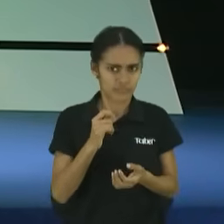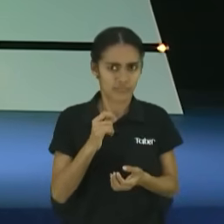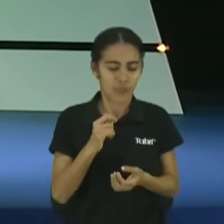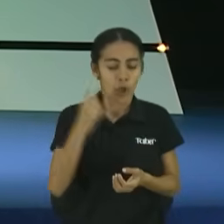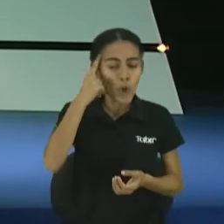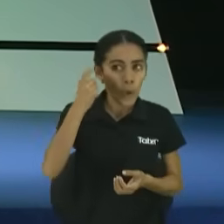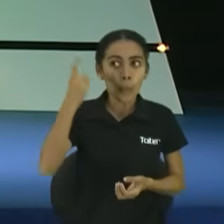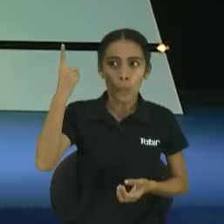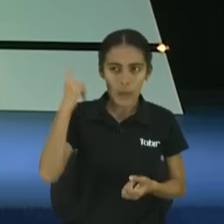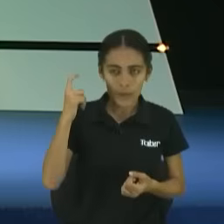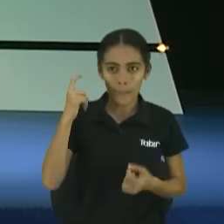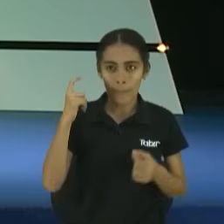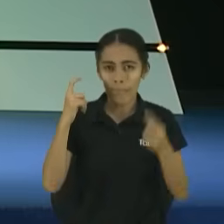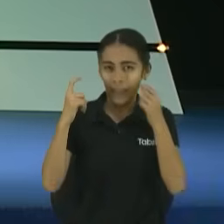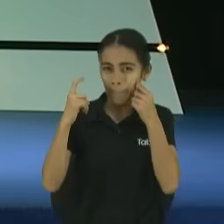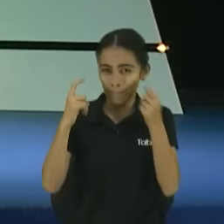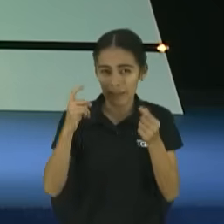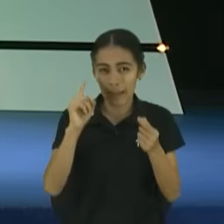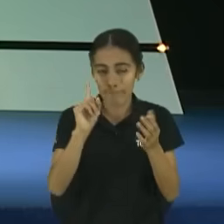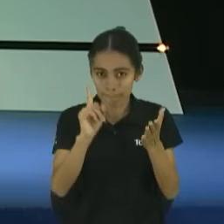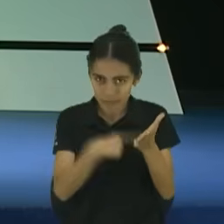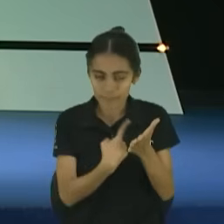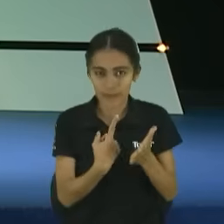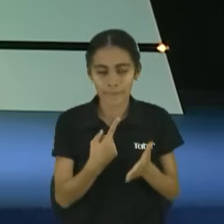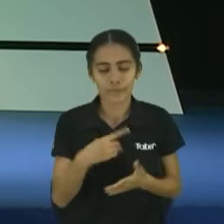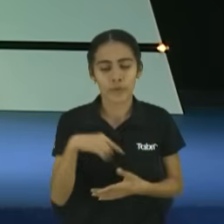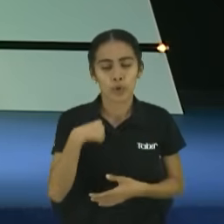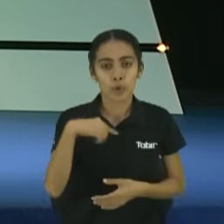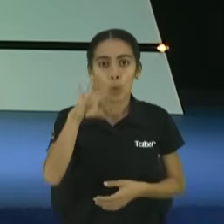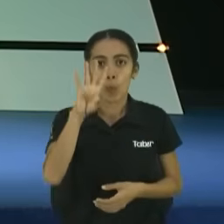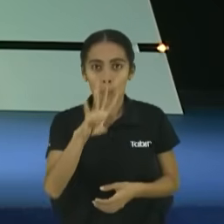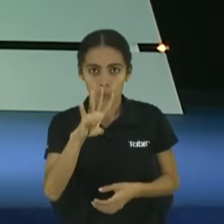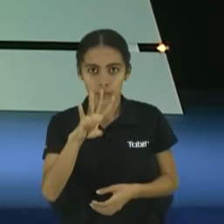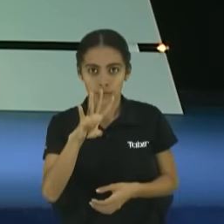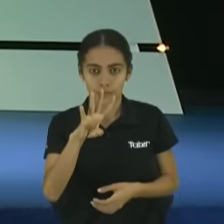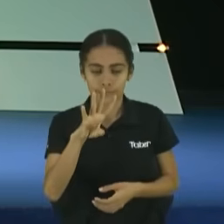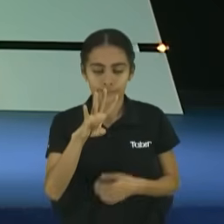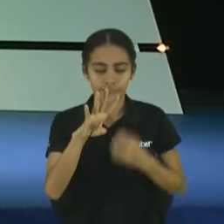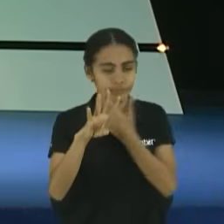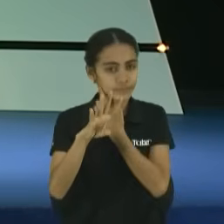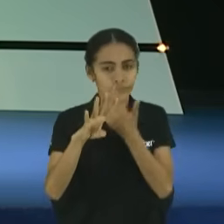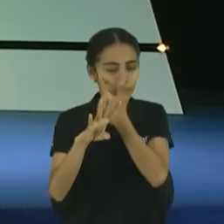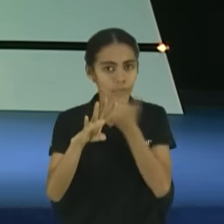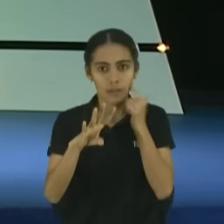quitaron las primeras cordales, porque uno tiene 4 cordales, si usted tiene 6, revísese. A ver.